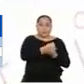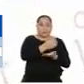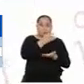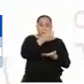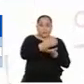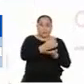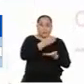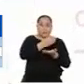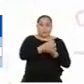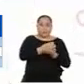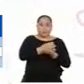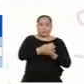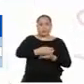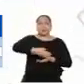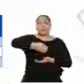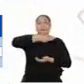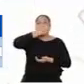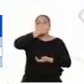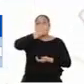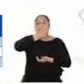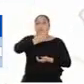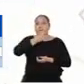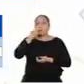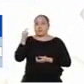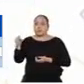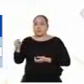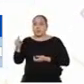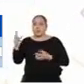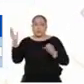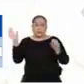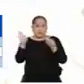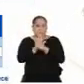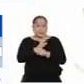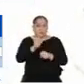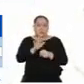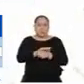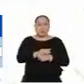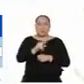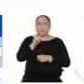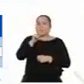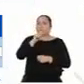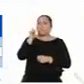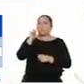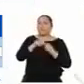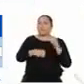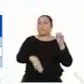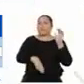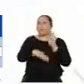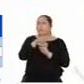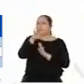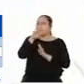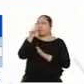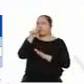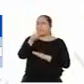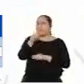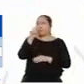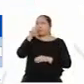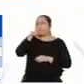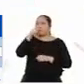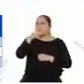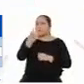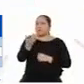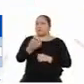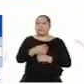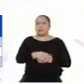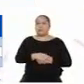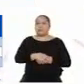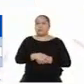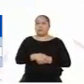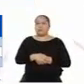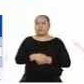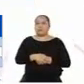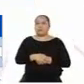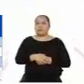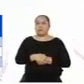manzana cumplen la condición? No, no cumplen, porque no se llega a los valores nutricionales que Pepe necesita